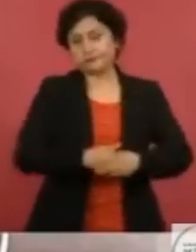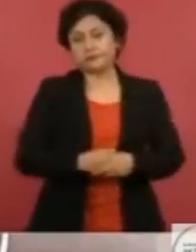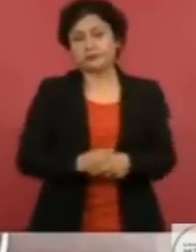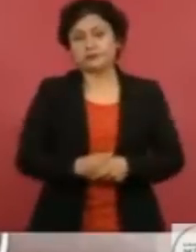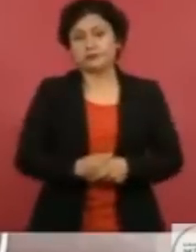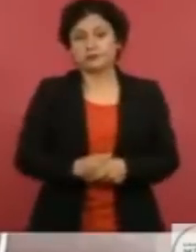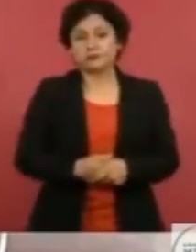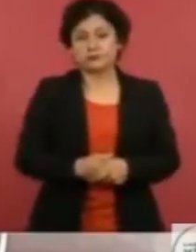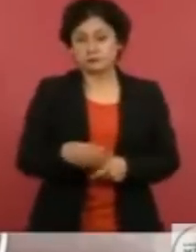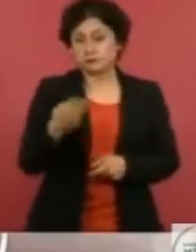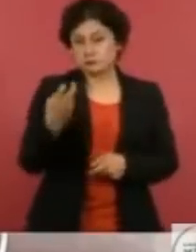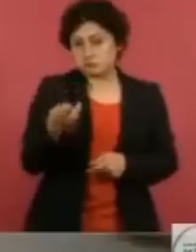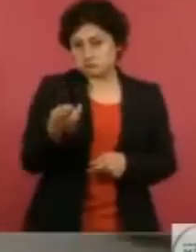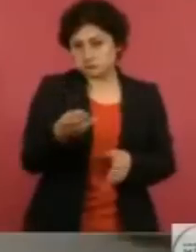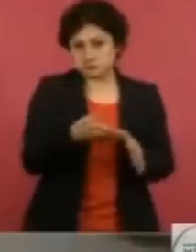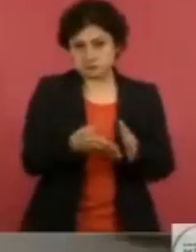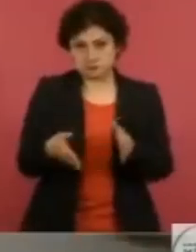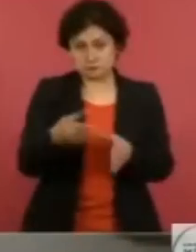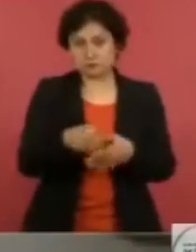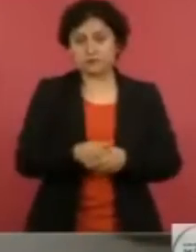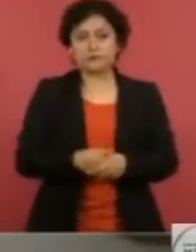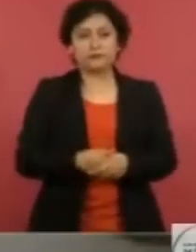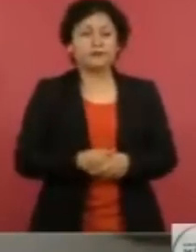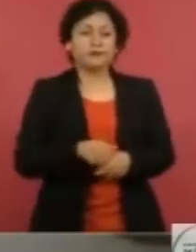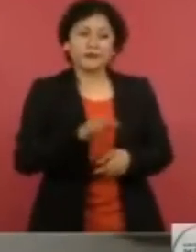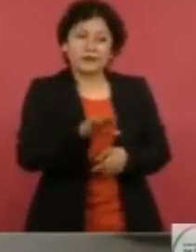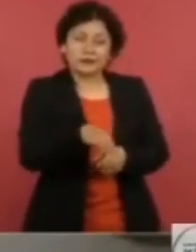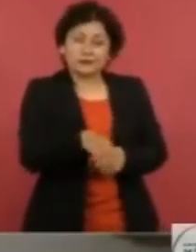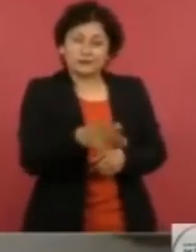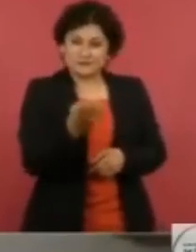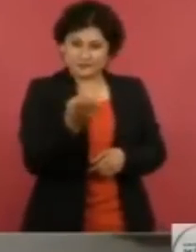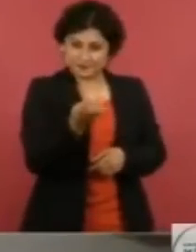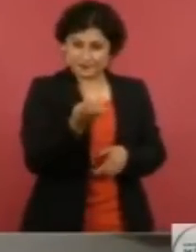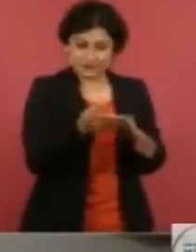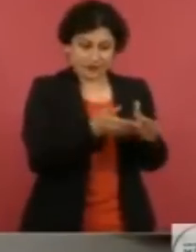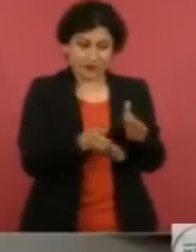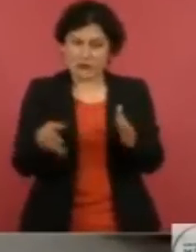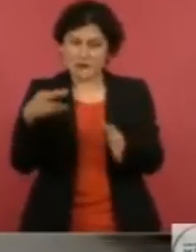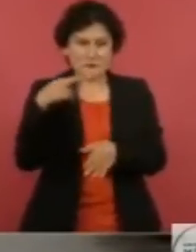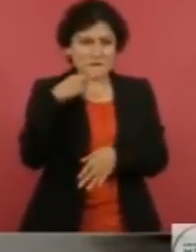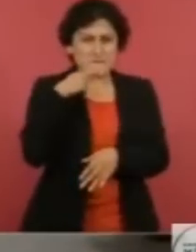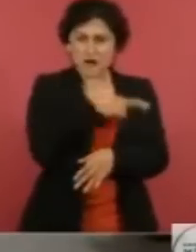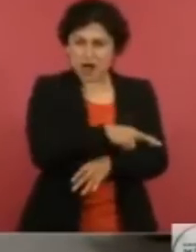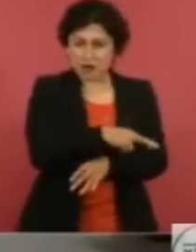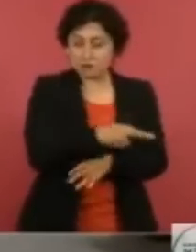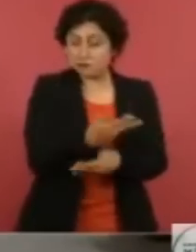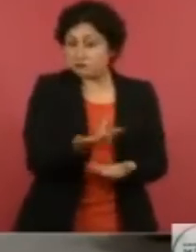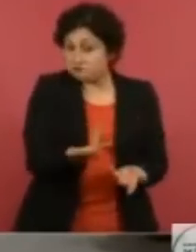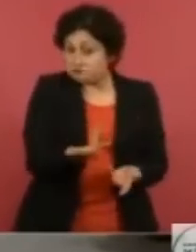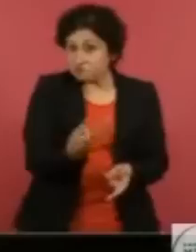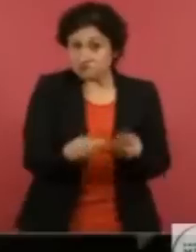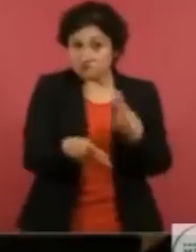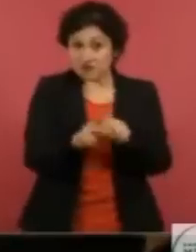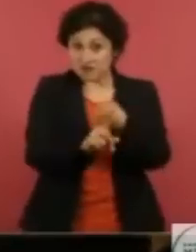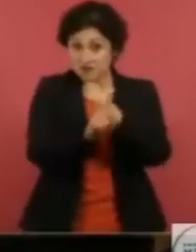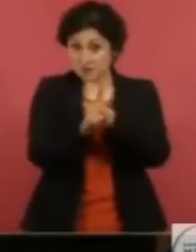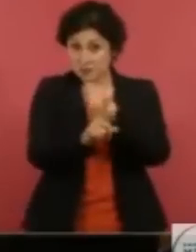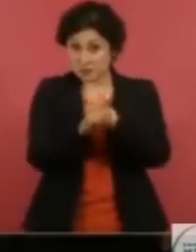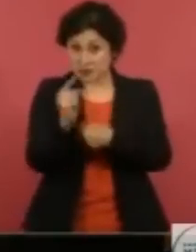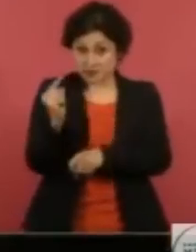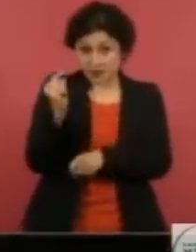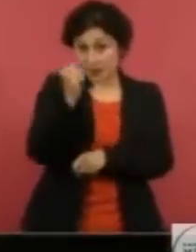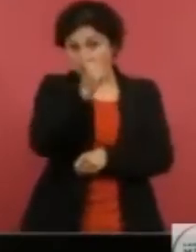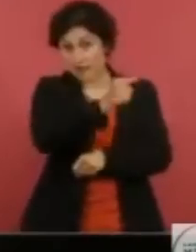Eso es. Esta premura no podría poner en riesgo el proceso que ahora enfrenta Ovidio